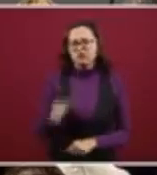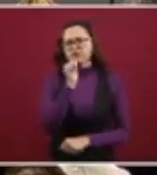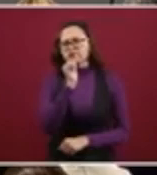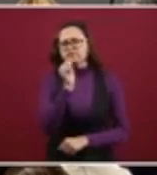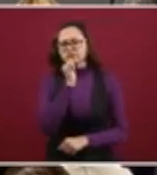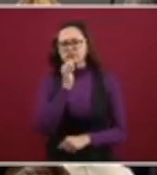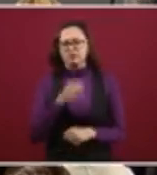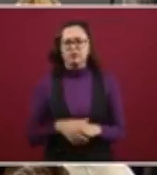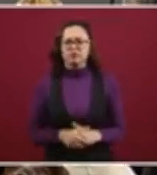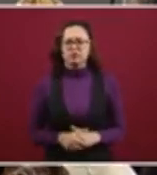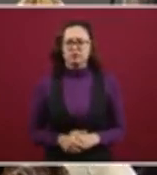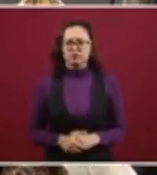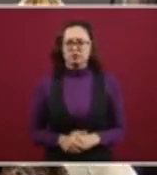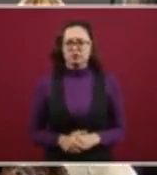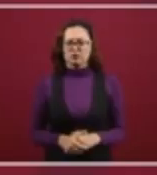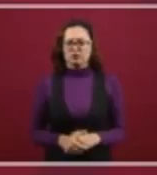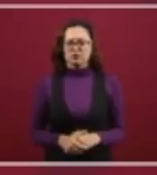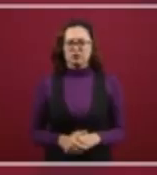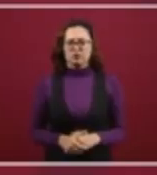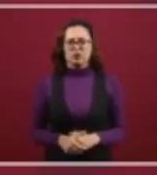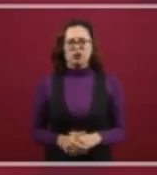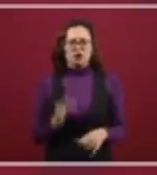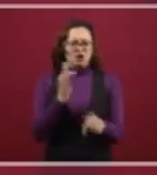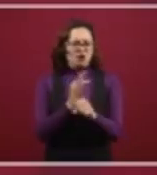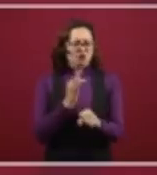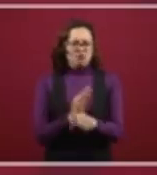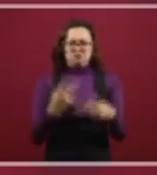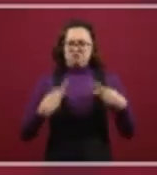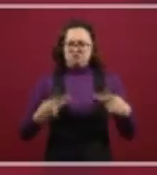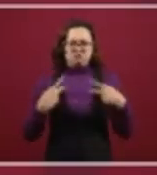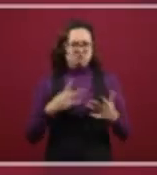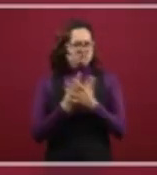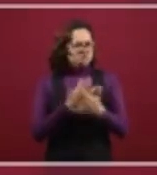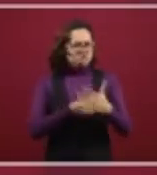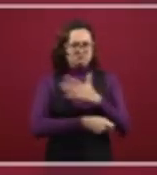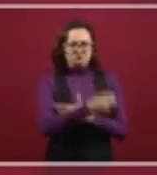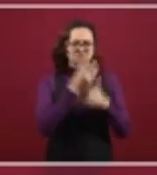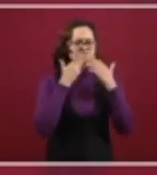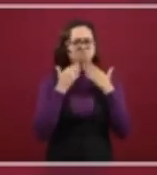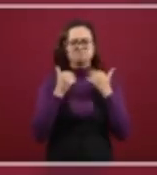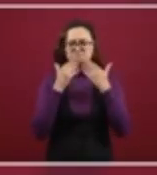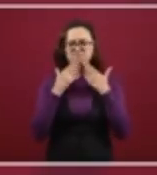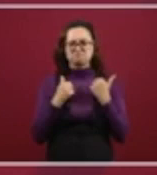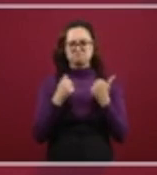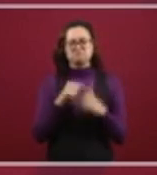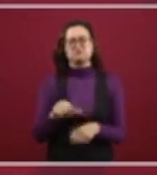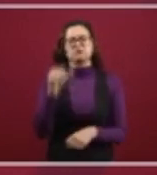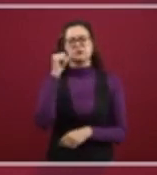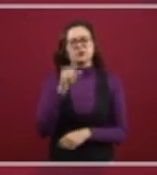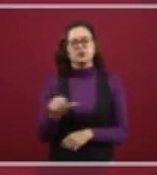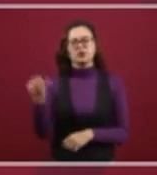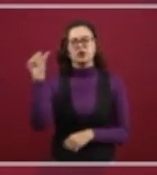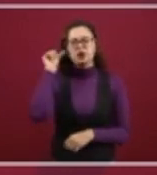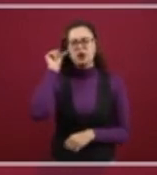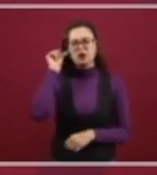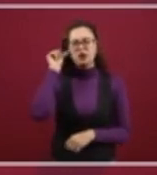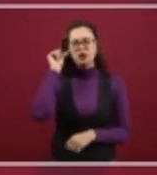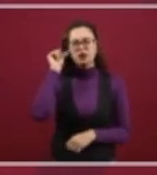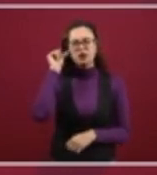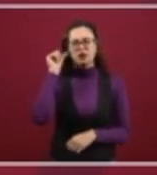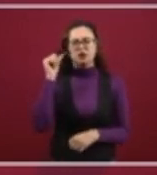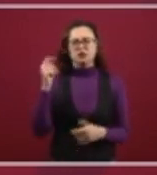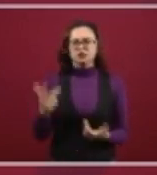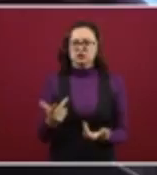Gracias. No tenemos personas detenidas, como ya señalaba yo, ante el día de ayer, las